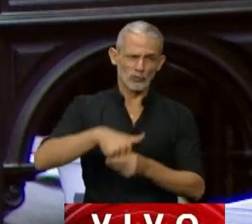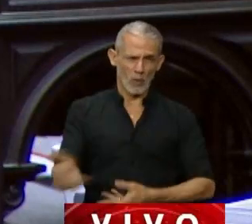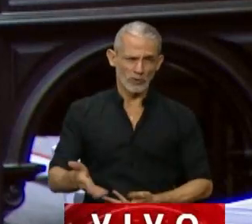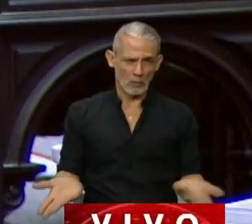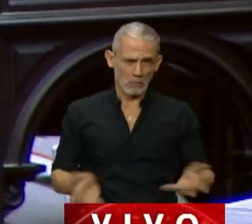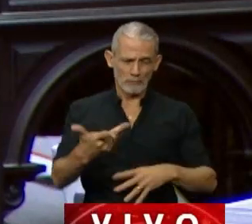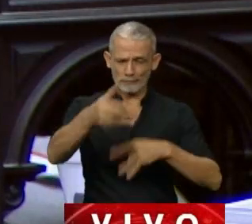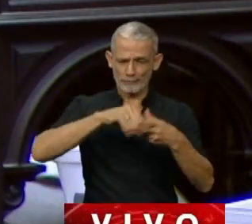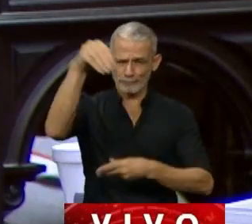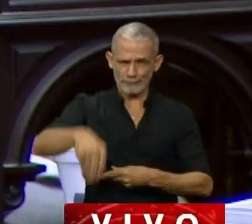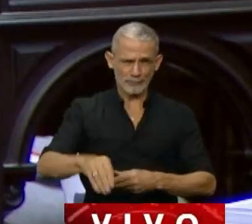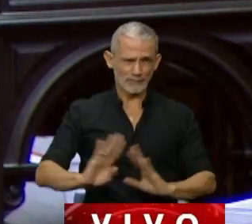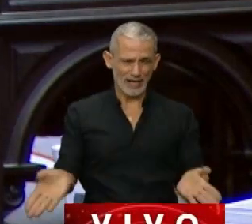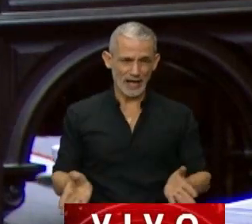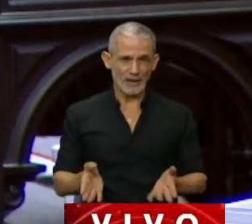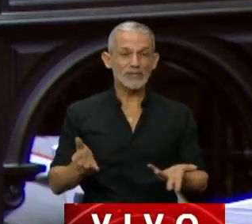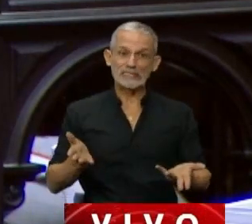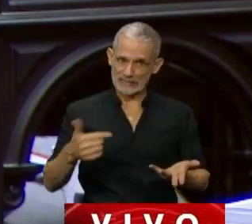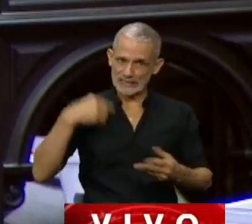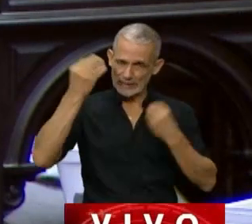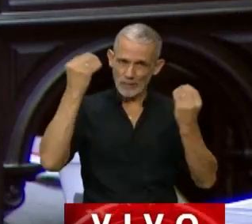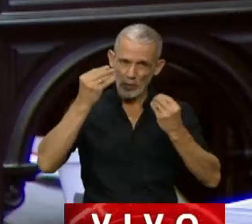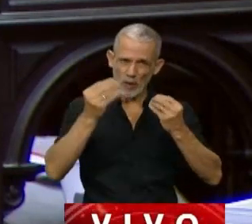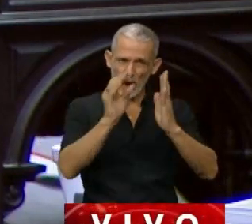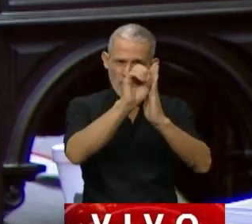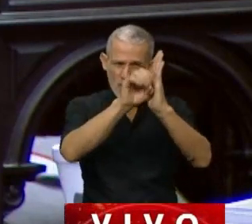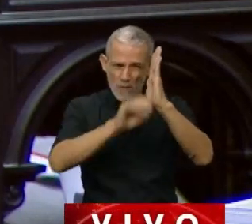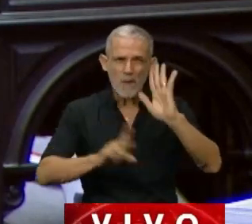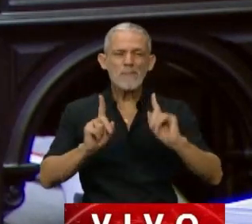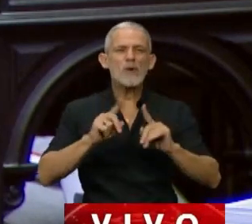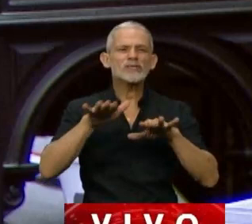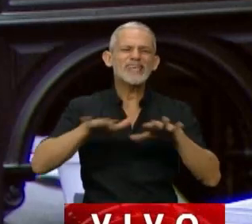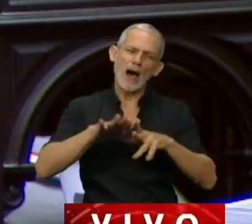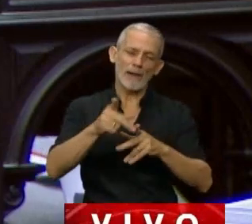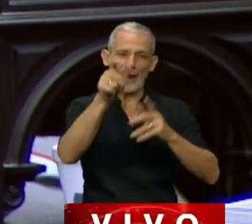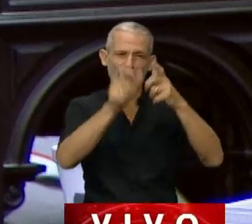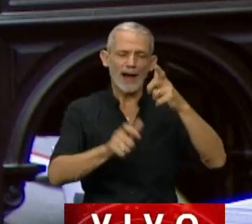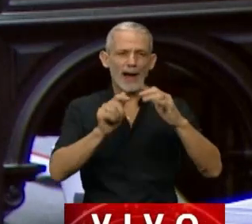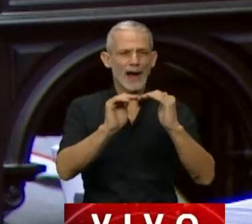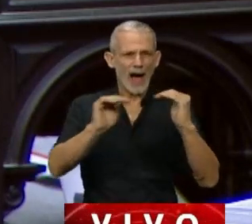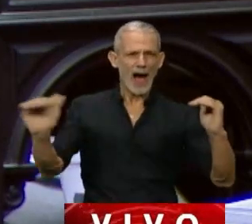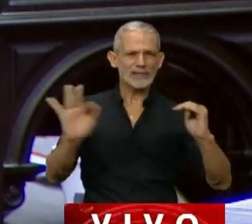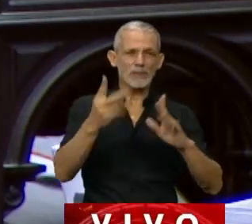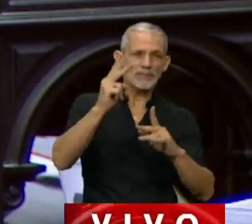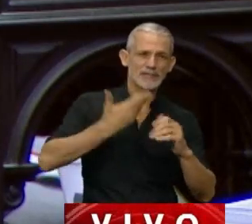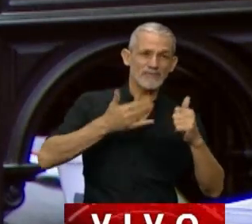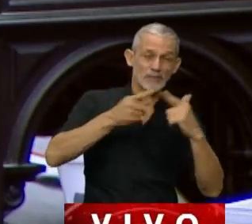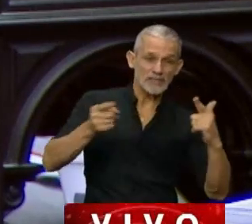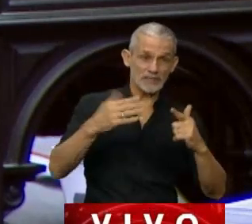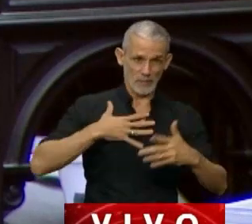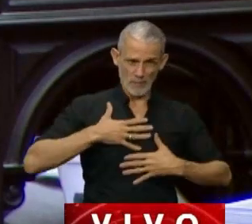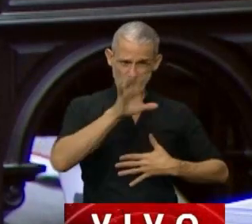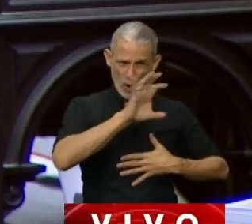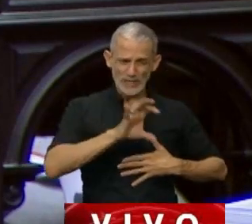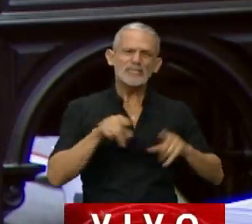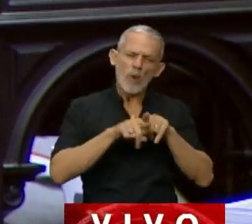horizontales. Pero no solo nos preocupa estas listas sábanas horizontales, sino las listas sábanas verticales también. En mi